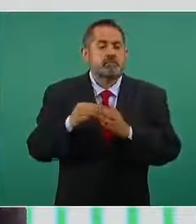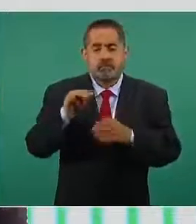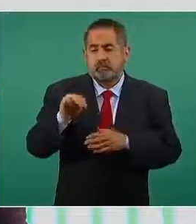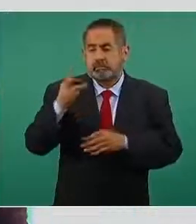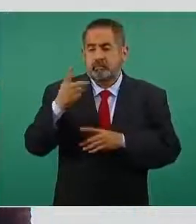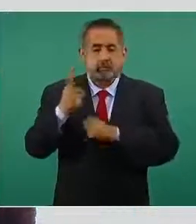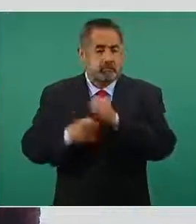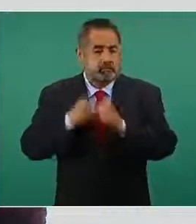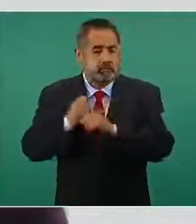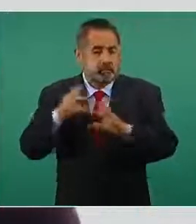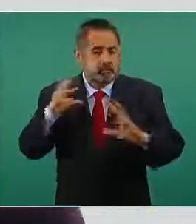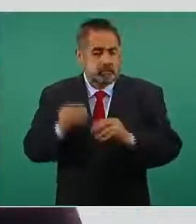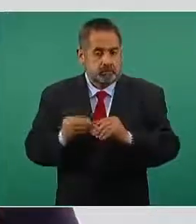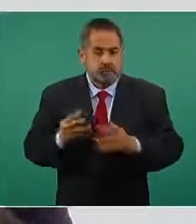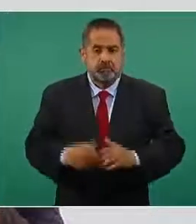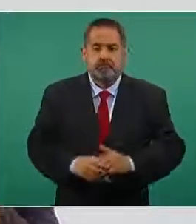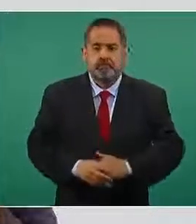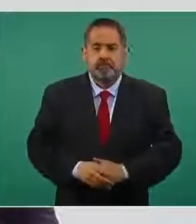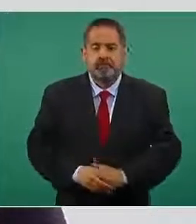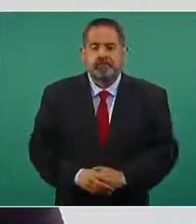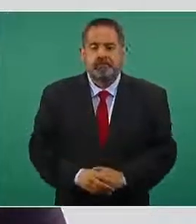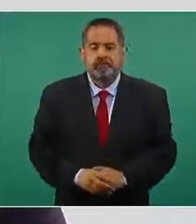anuales. Adelante, por favor.